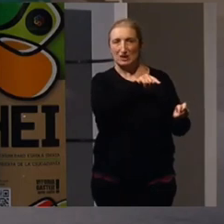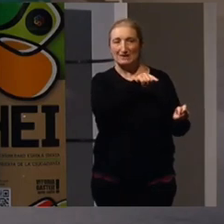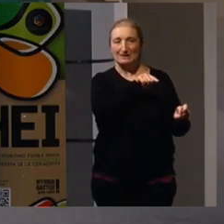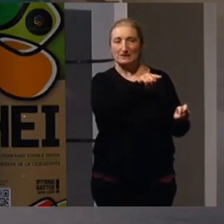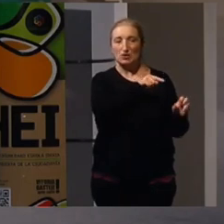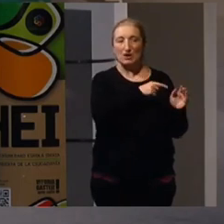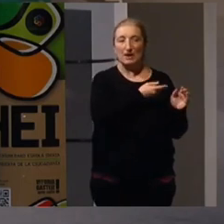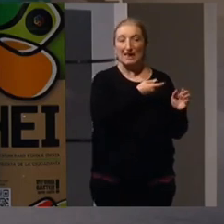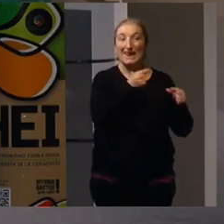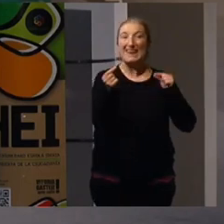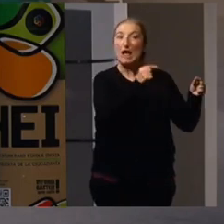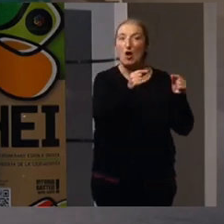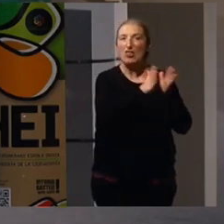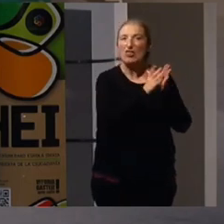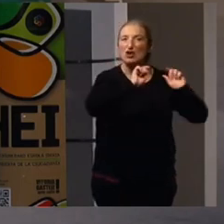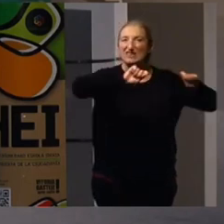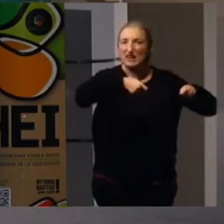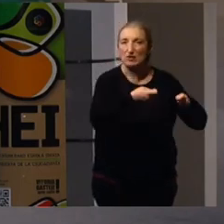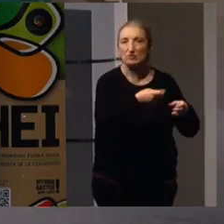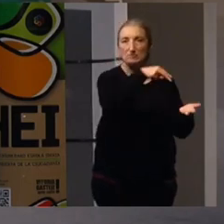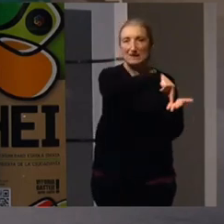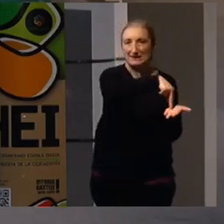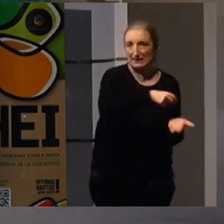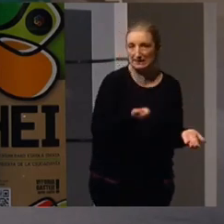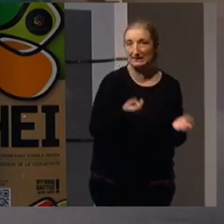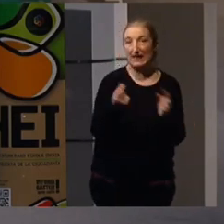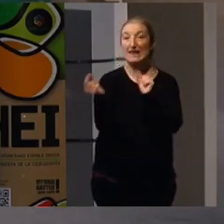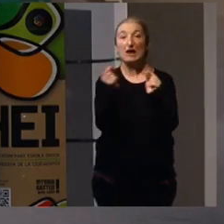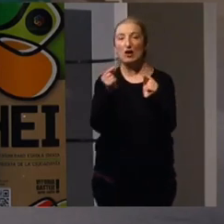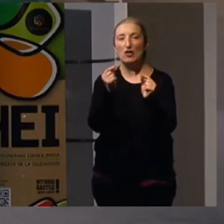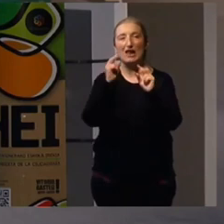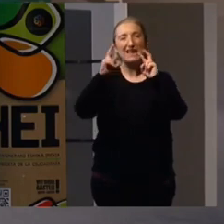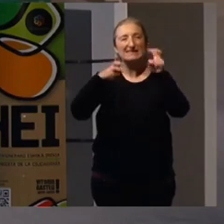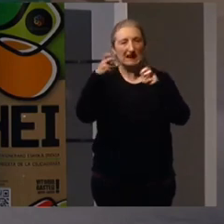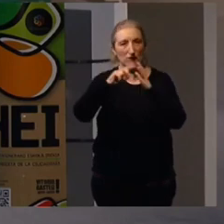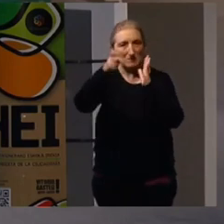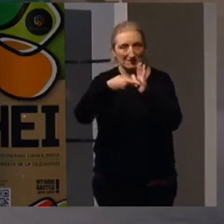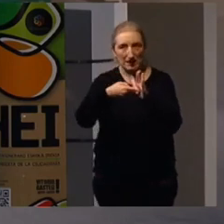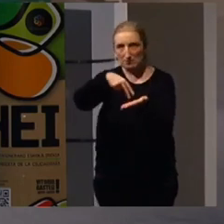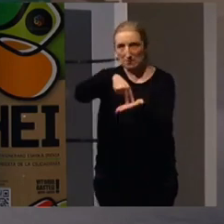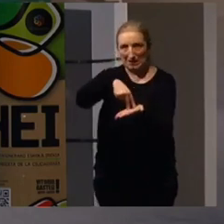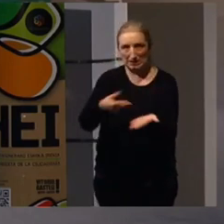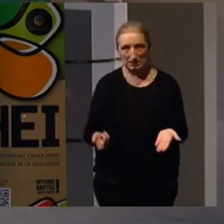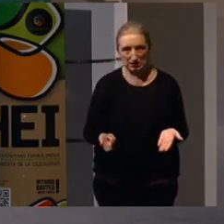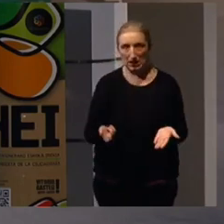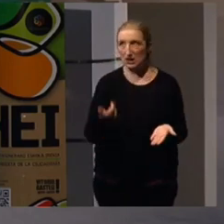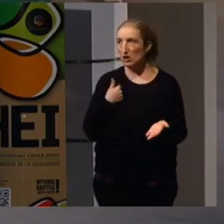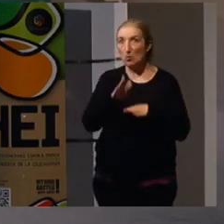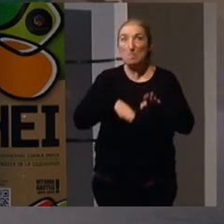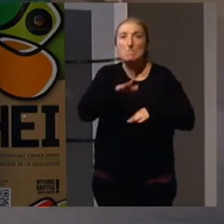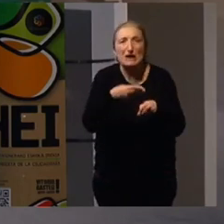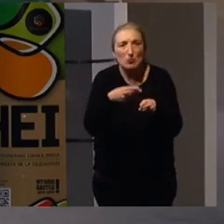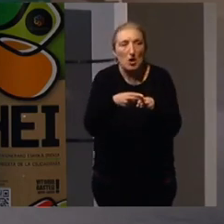como que están presentes en las negociaciones de los convenios, están presentes en las negociaciones de las reformas de las leyes. O sea, no se puede hacer ningún paso